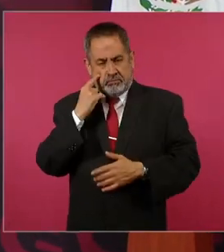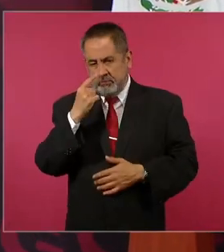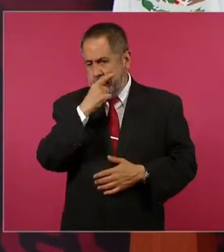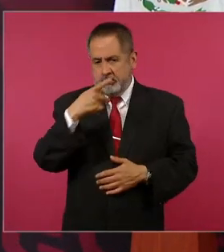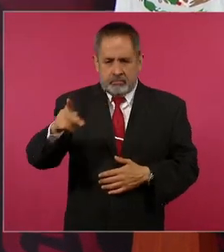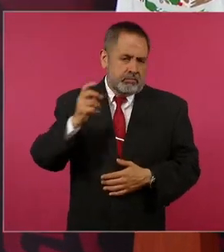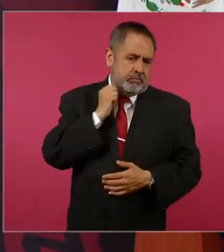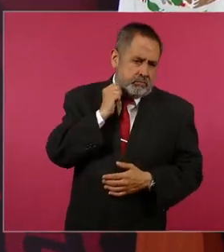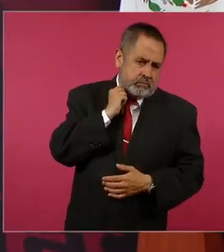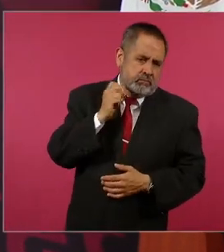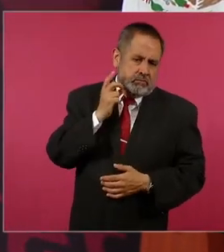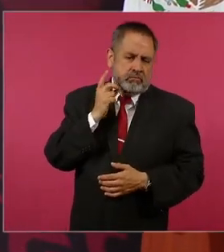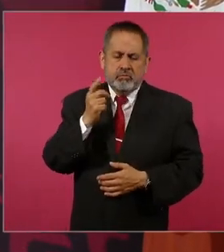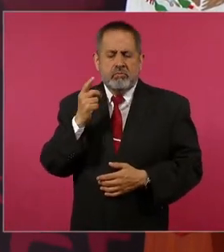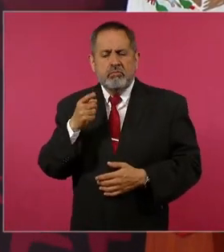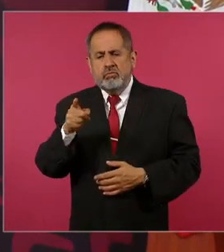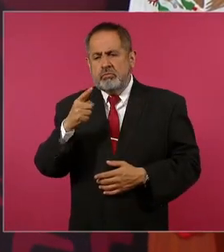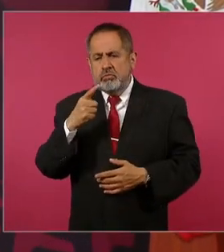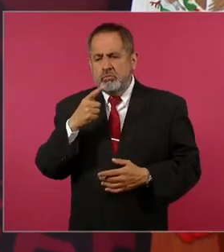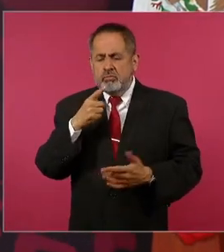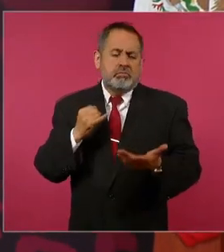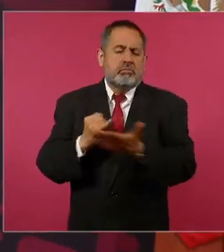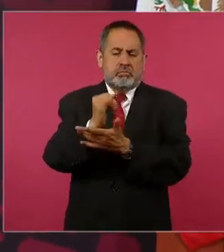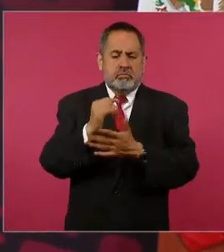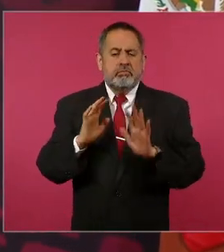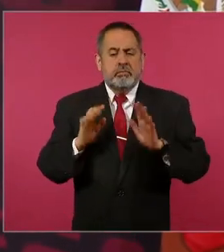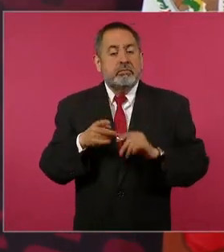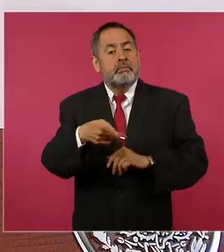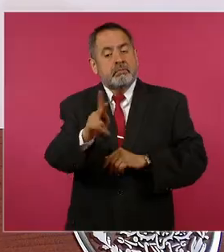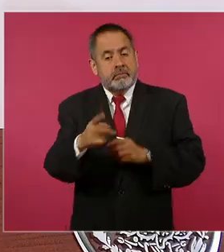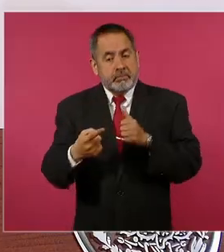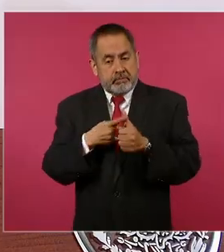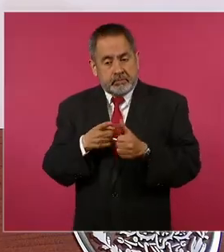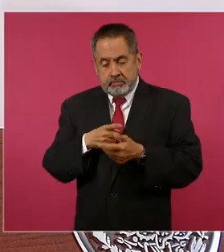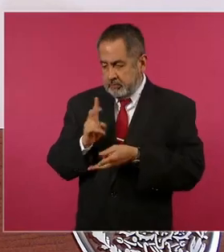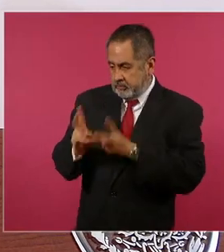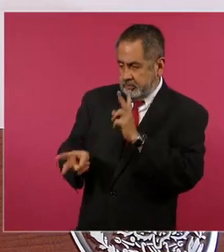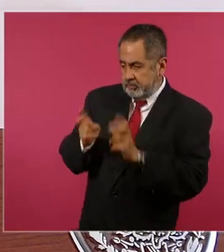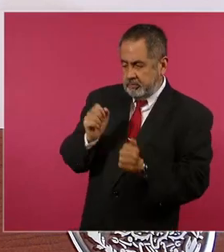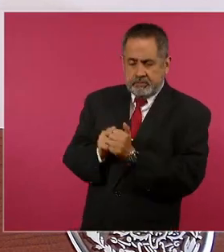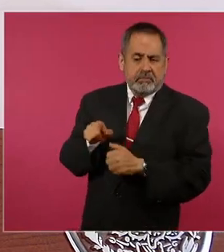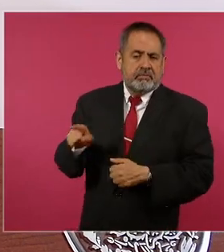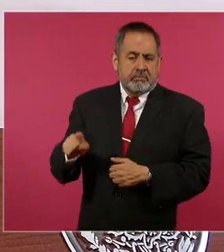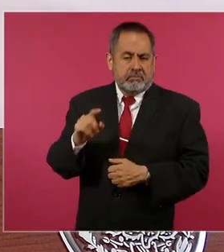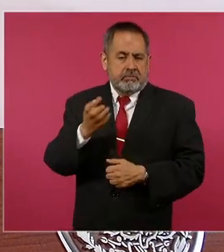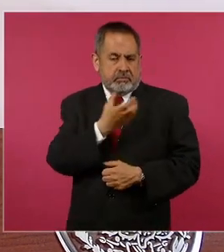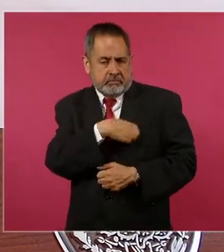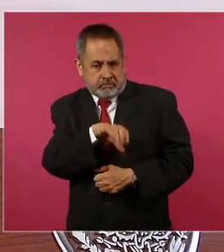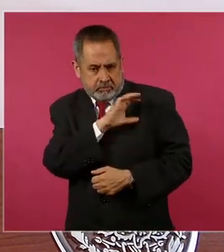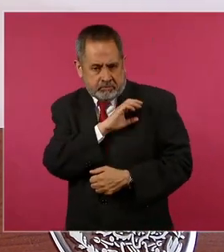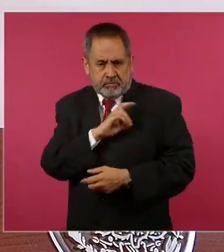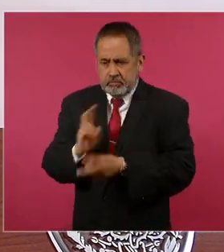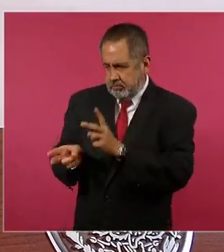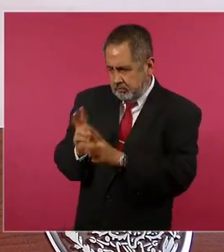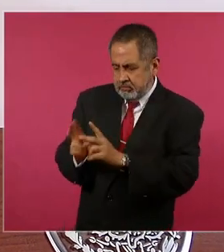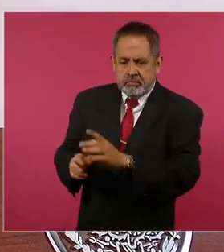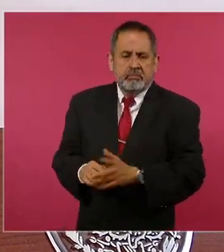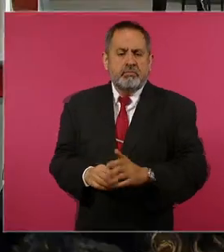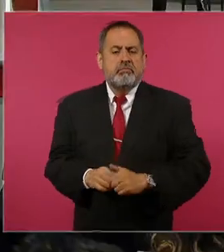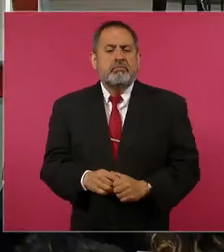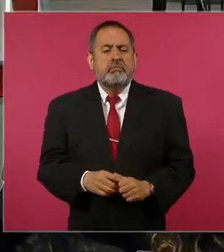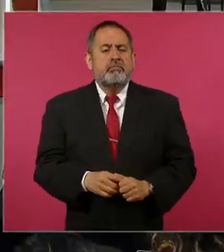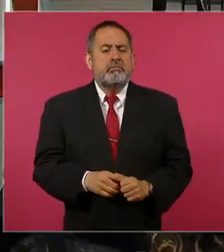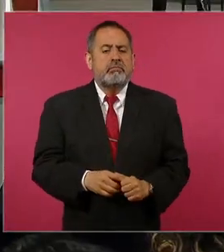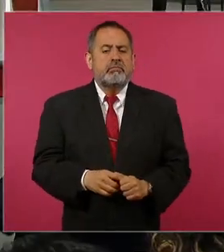diputados, los senadores resuelven, pero lo voy a hablar con ella, en todo caso. Yo sí